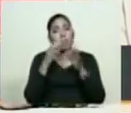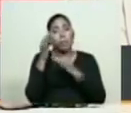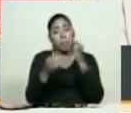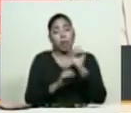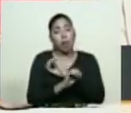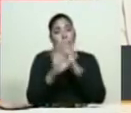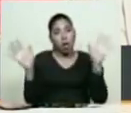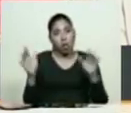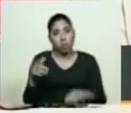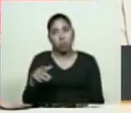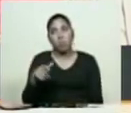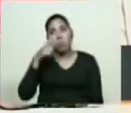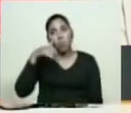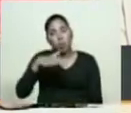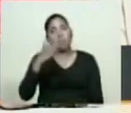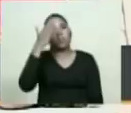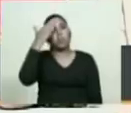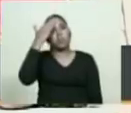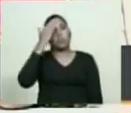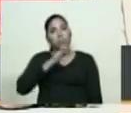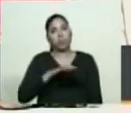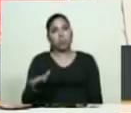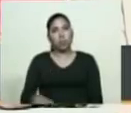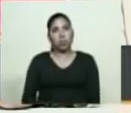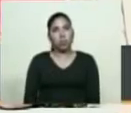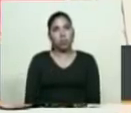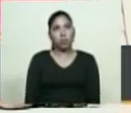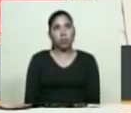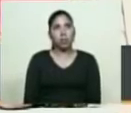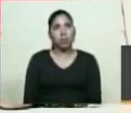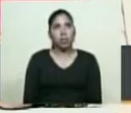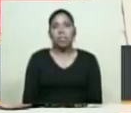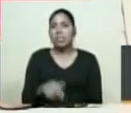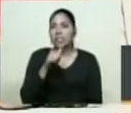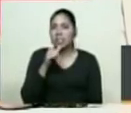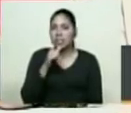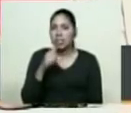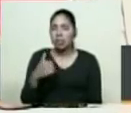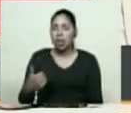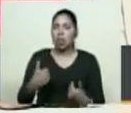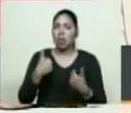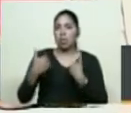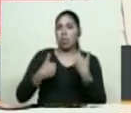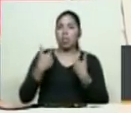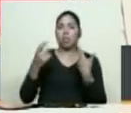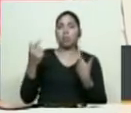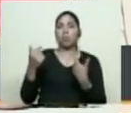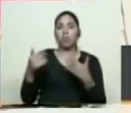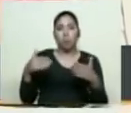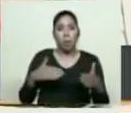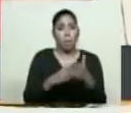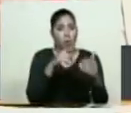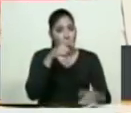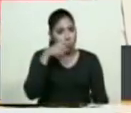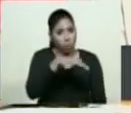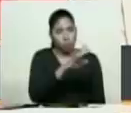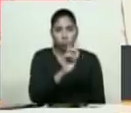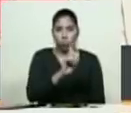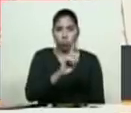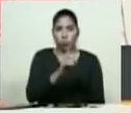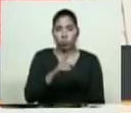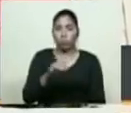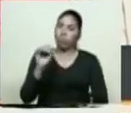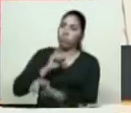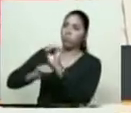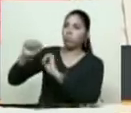sino el presidente. Los ataques los recibió el comandante Hugo Chávez, no los recibió el pueblo. Se encargó de defenderlo. Eso